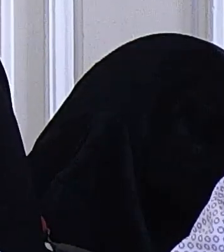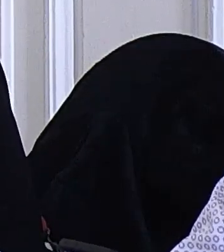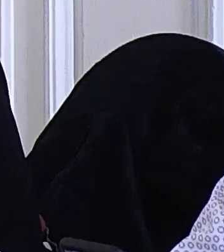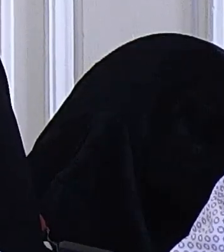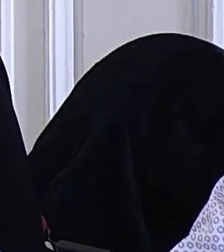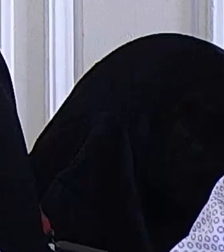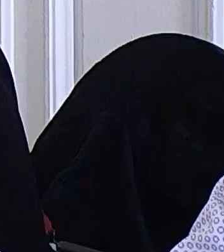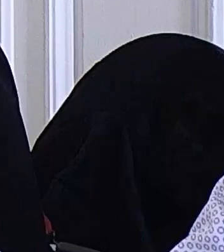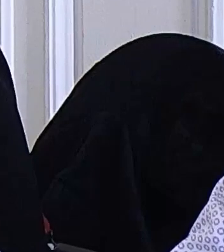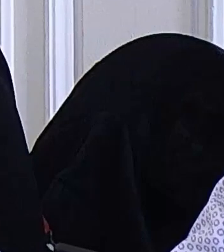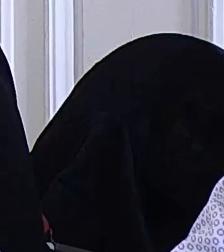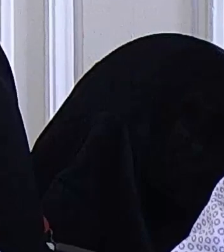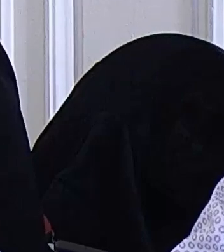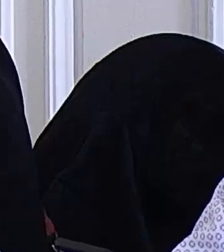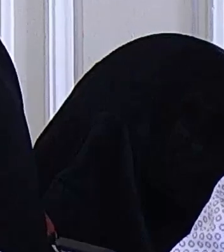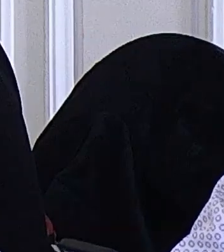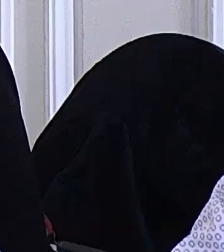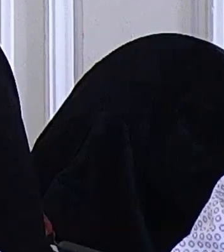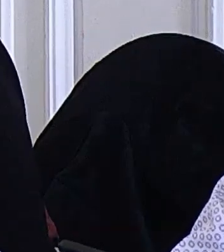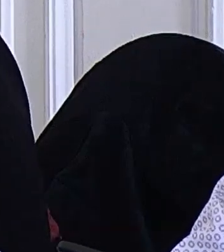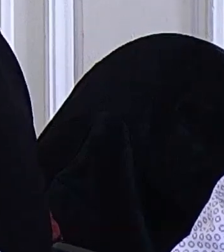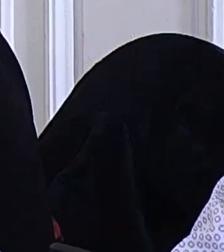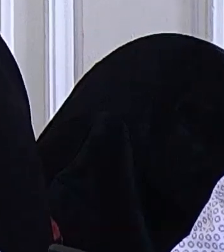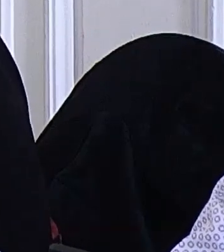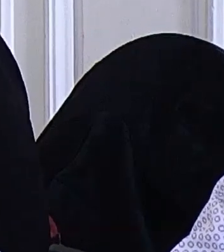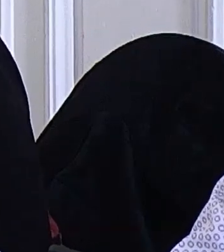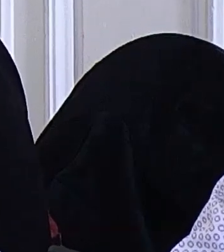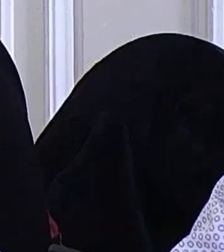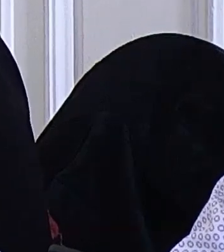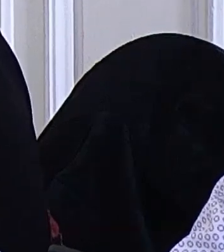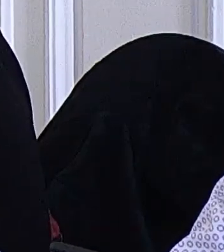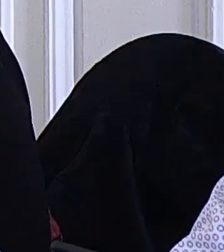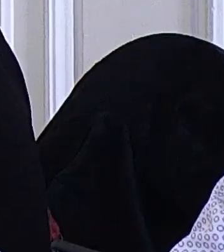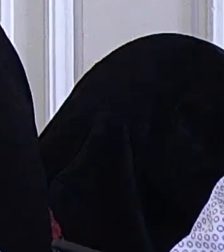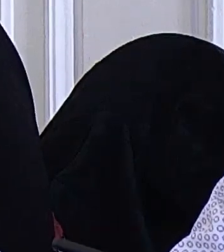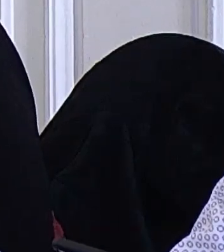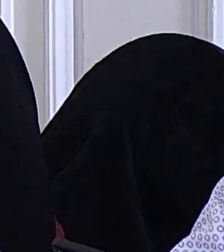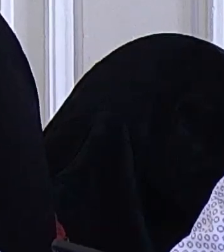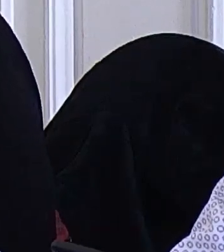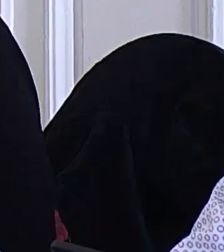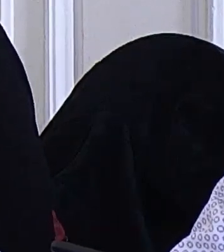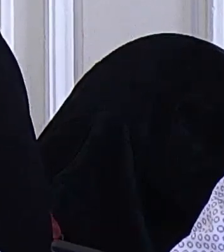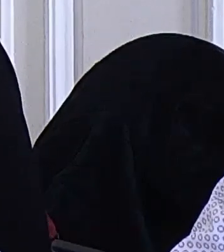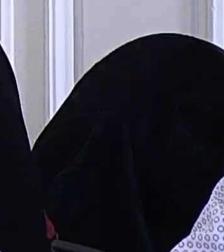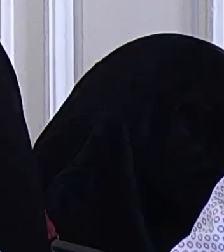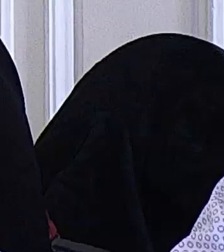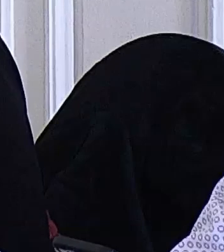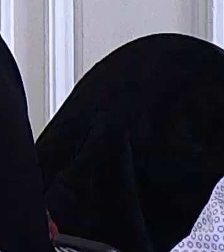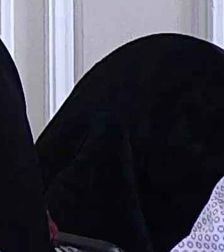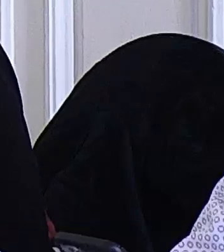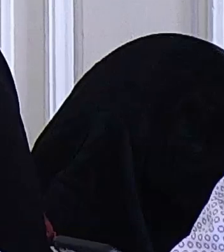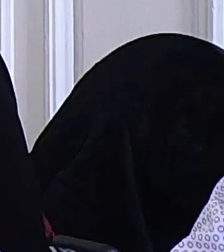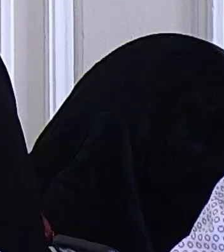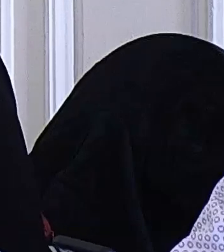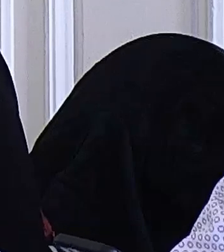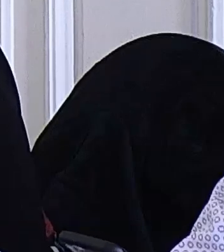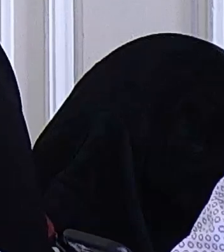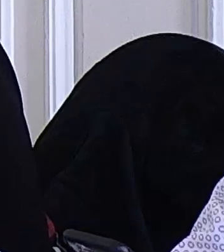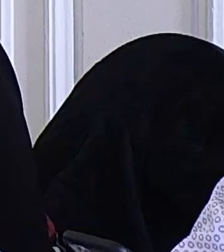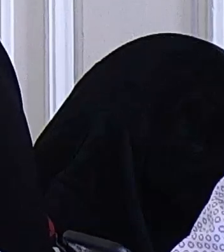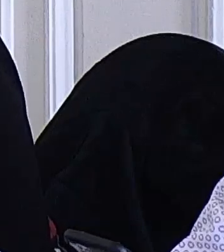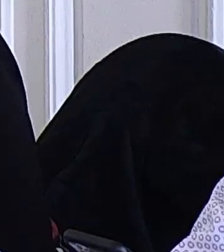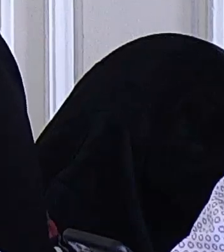las maneras y caminos en que nuestras sociedades forjen su futuro. En ese marco, como plantea el